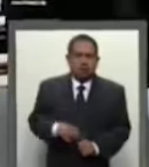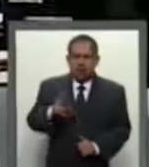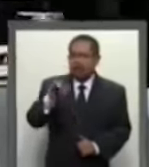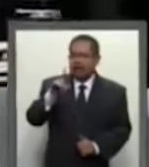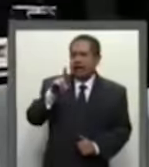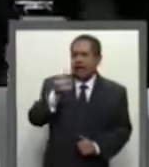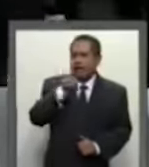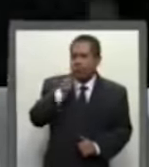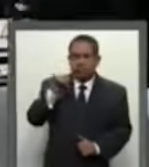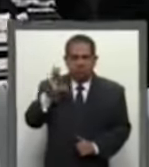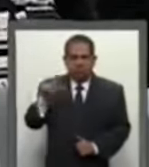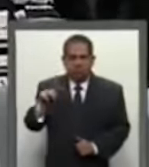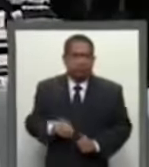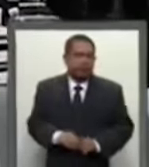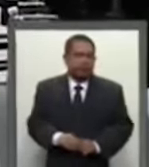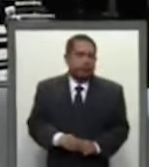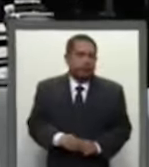Ricardo Ursúa en contra.